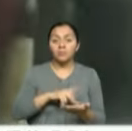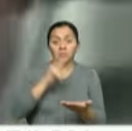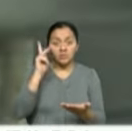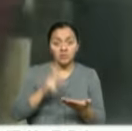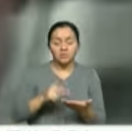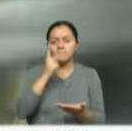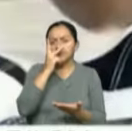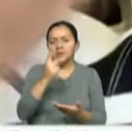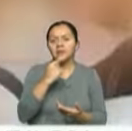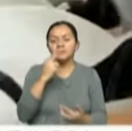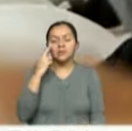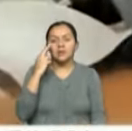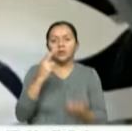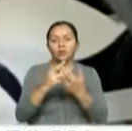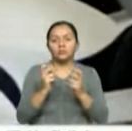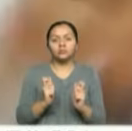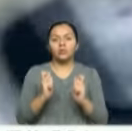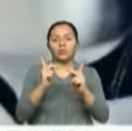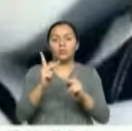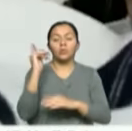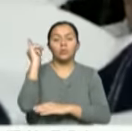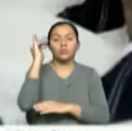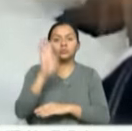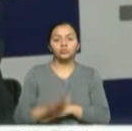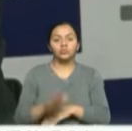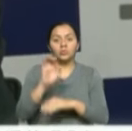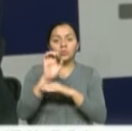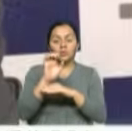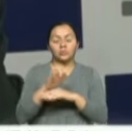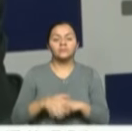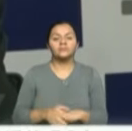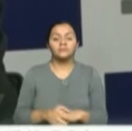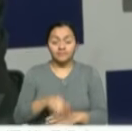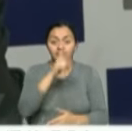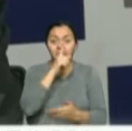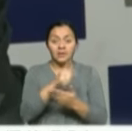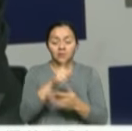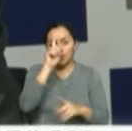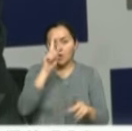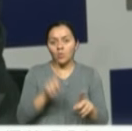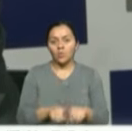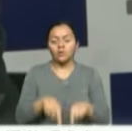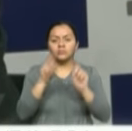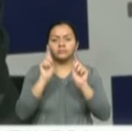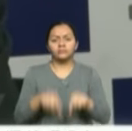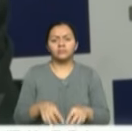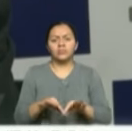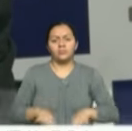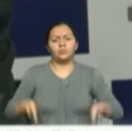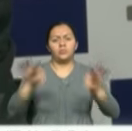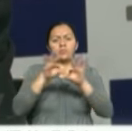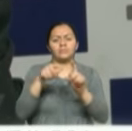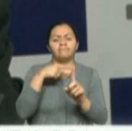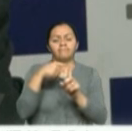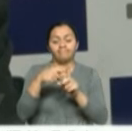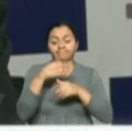las oportunidades que ahora tiene la industria nacional. Realmente es un convenio sumamente importante. Lo hemos venido desarrollando, se